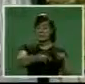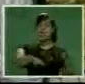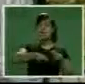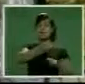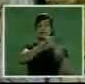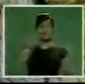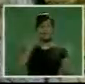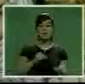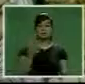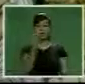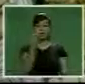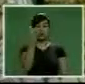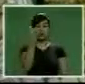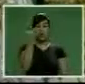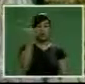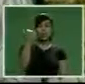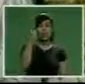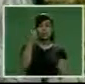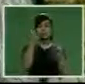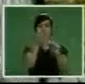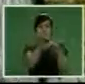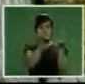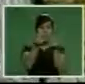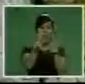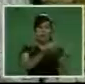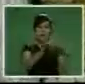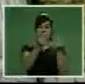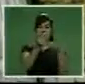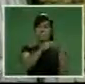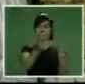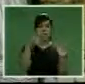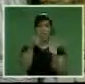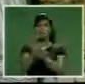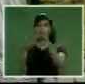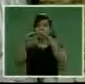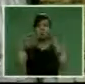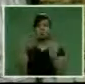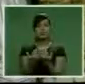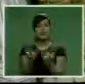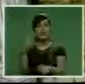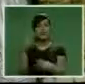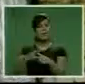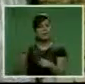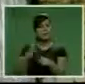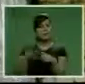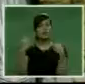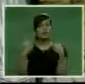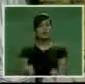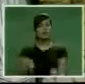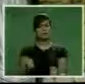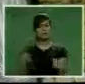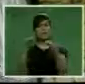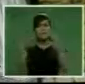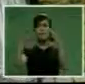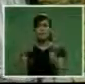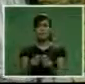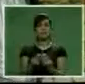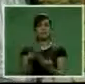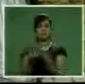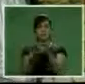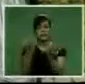nunca había habido en la historia de la humanidad una oportunidad, una posibilidad de que el planeta como tal sucumbiera. Y eso lo ha generado el capitalismo. La